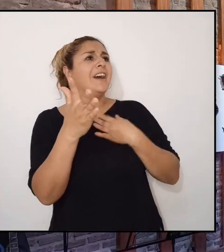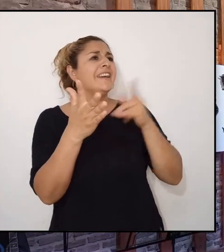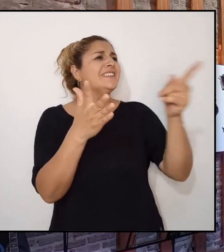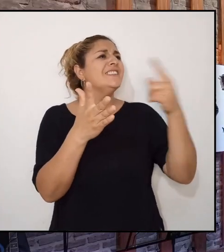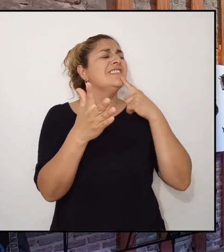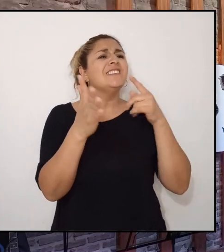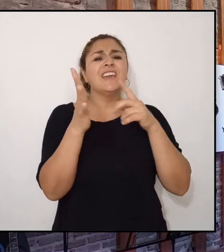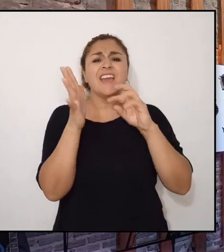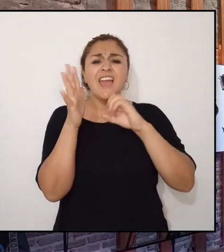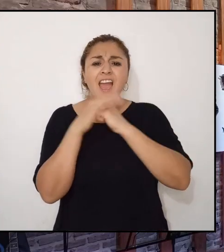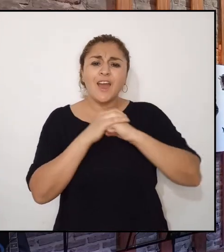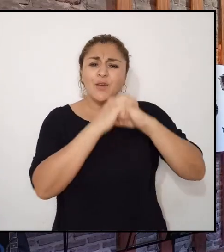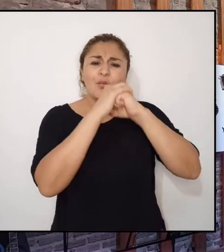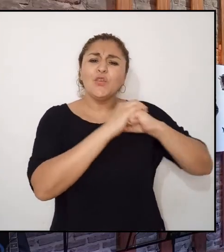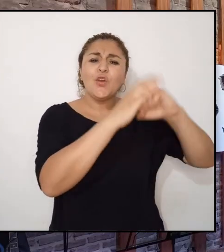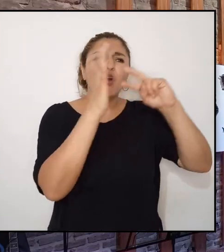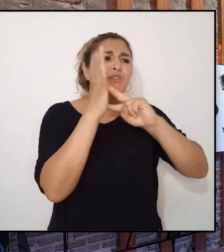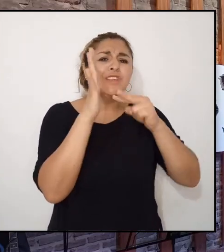problema